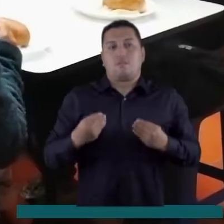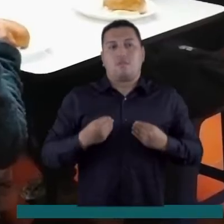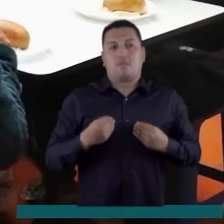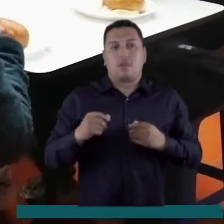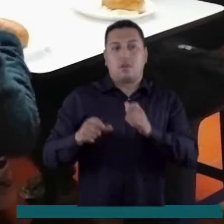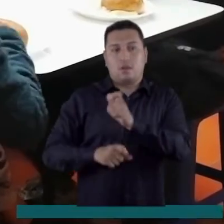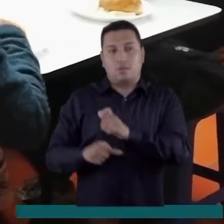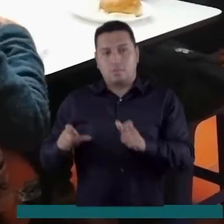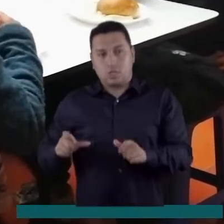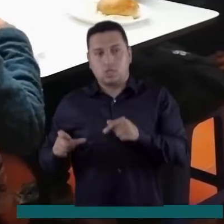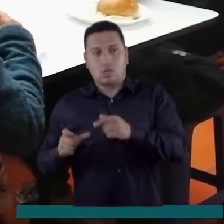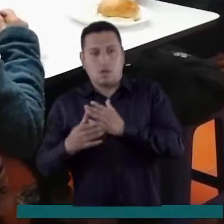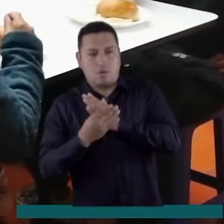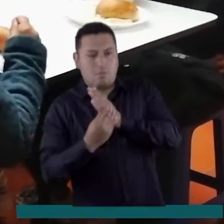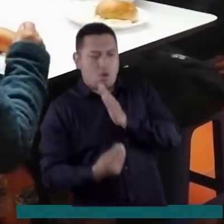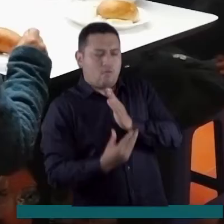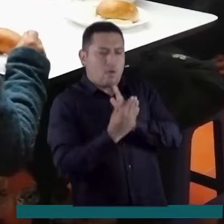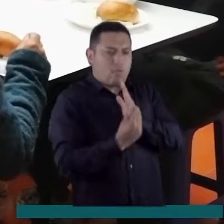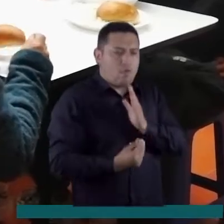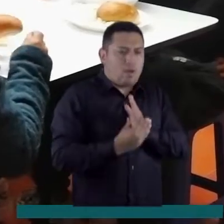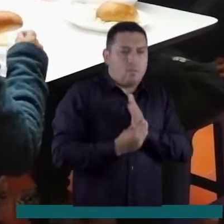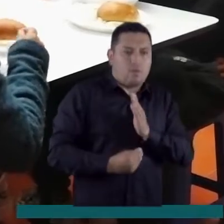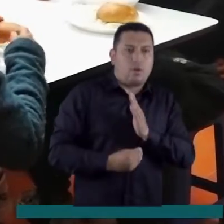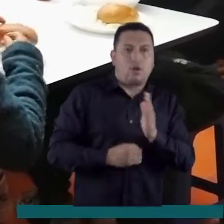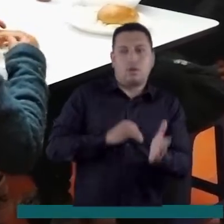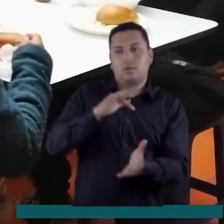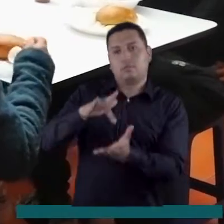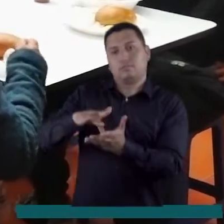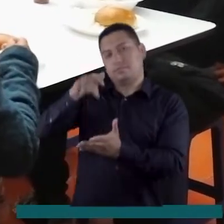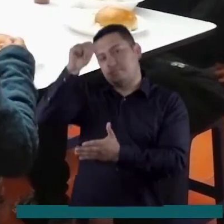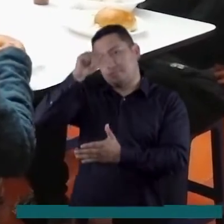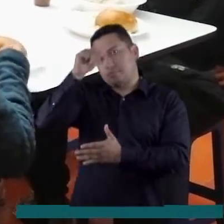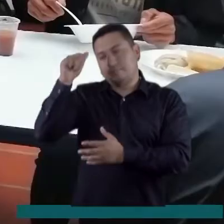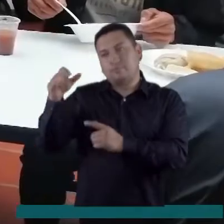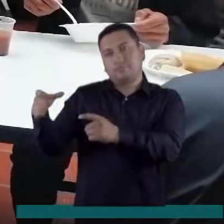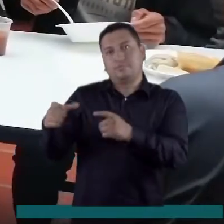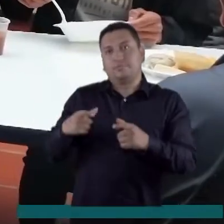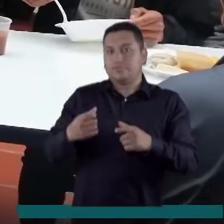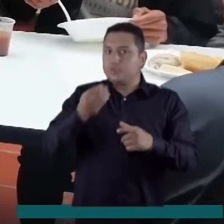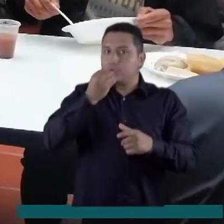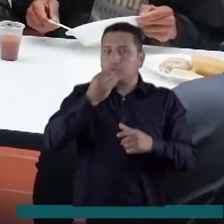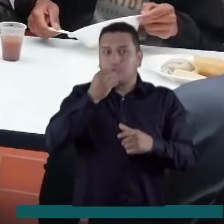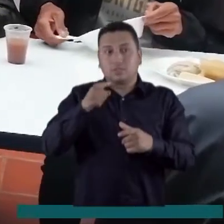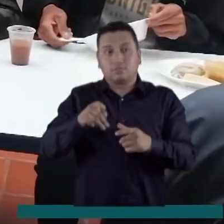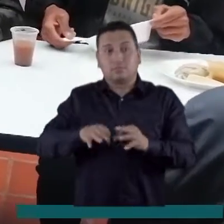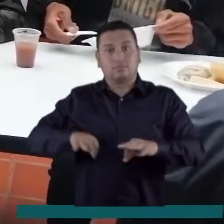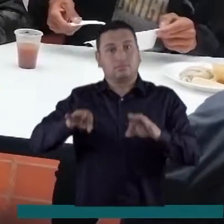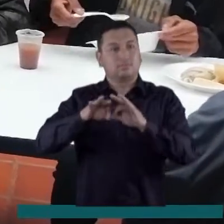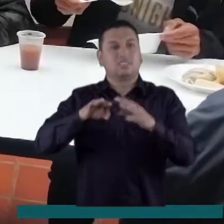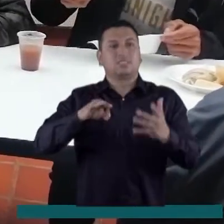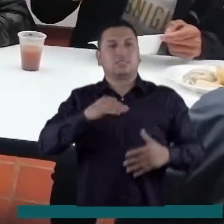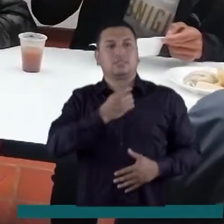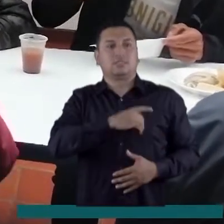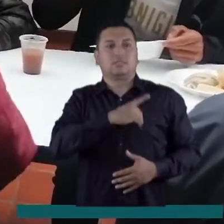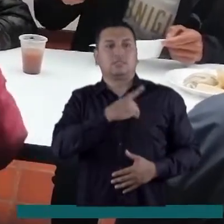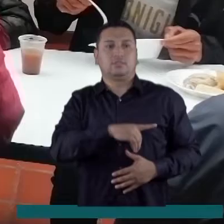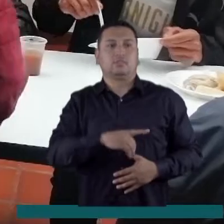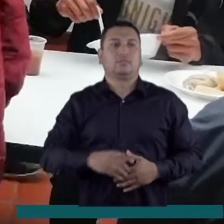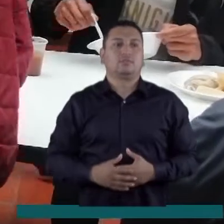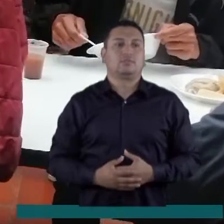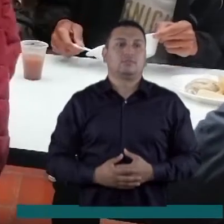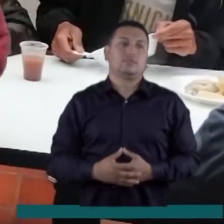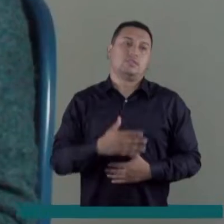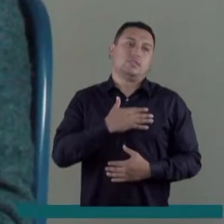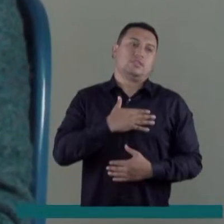habitantes de calle y personas en condición de pobreza que cada domingo llegará a este lugar por la comida más importante